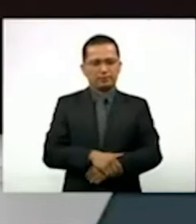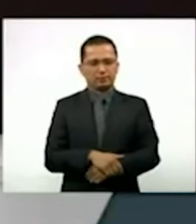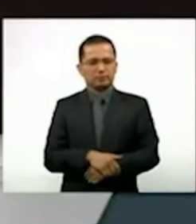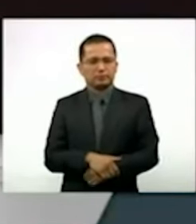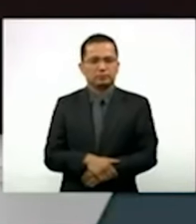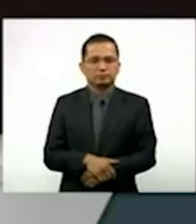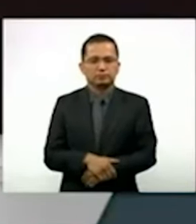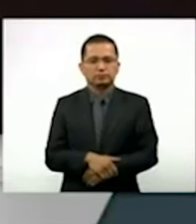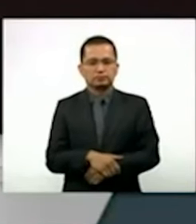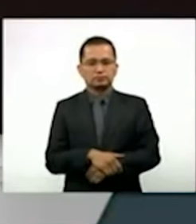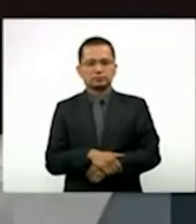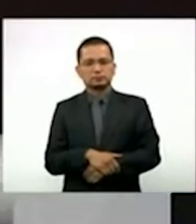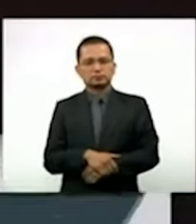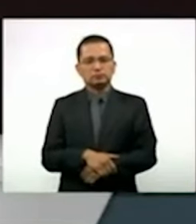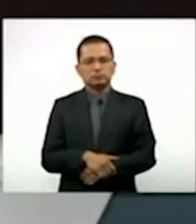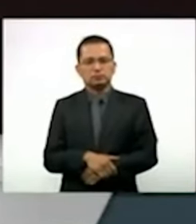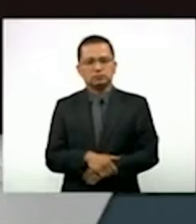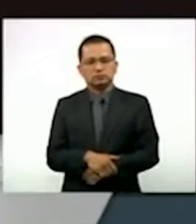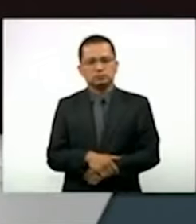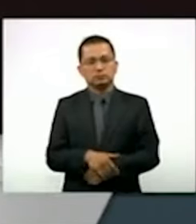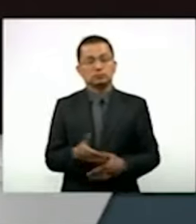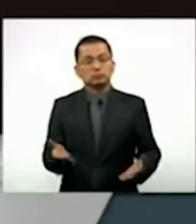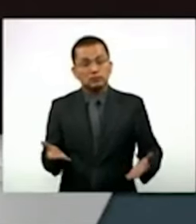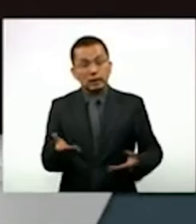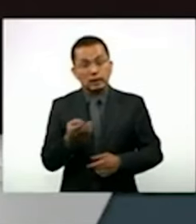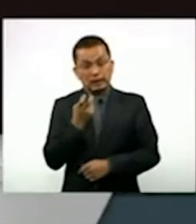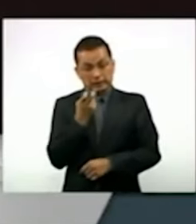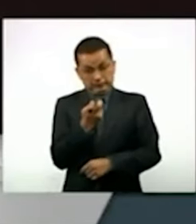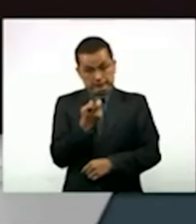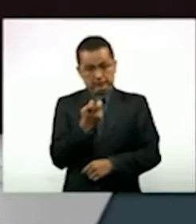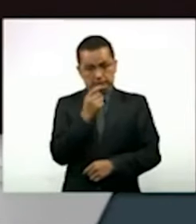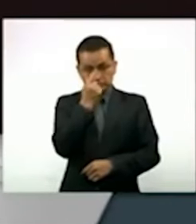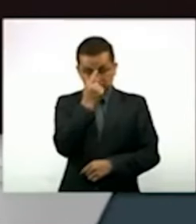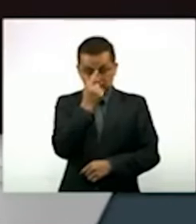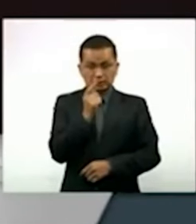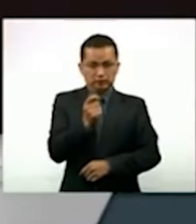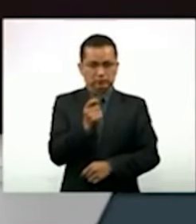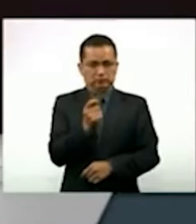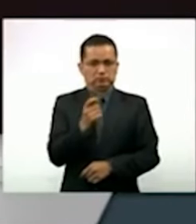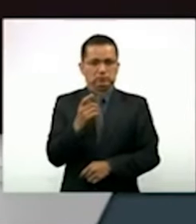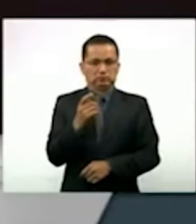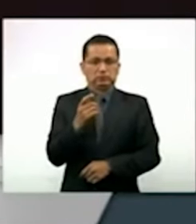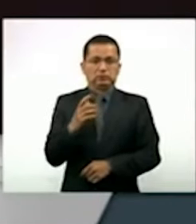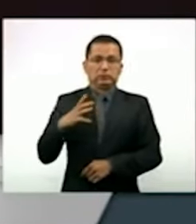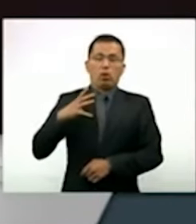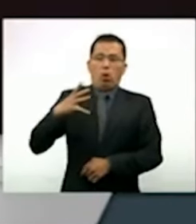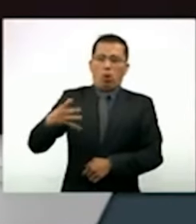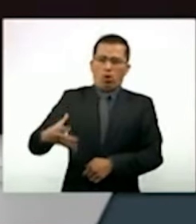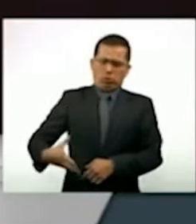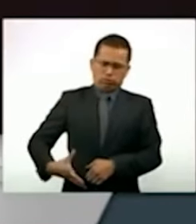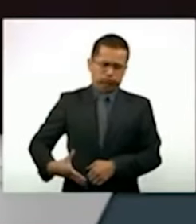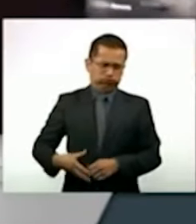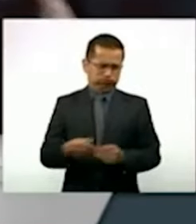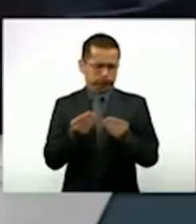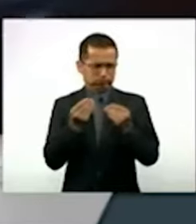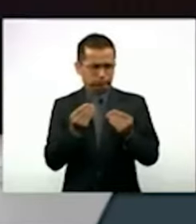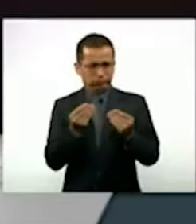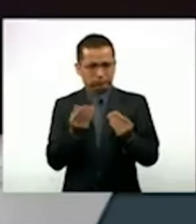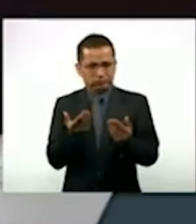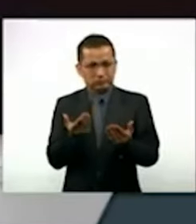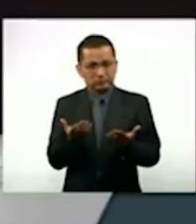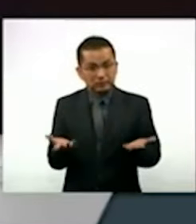del 68, cuando hombro con hombro y tomados de los brazos, hay una fotografía en ese movimiento donde van caminando